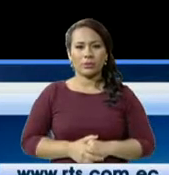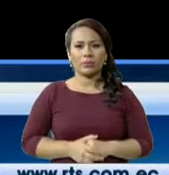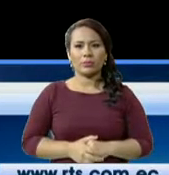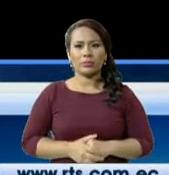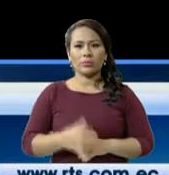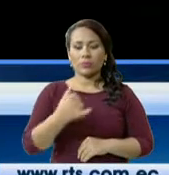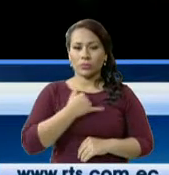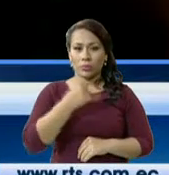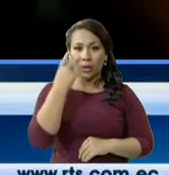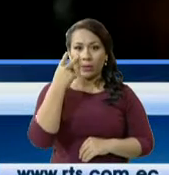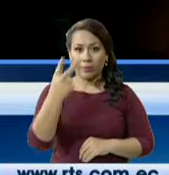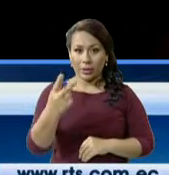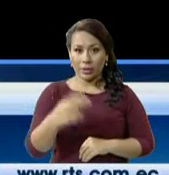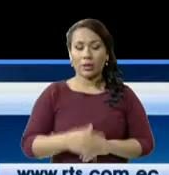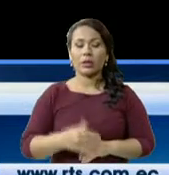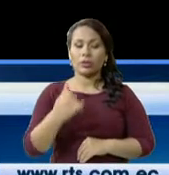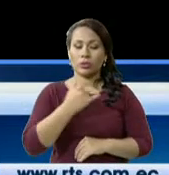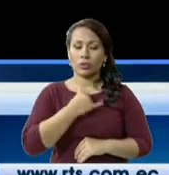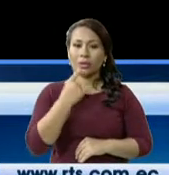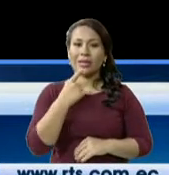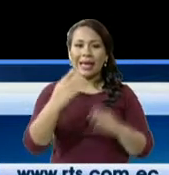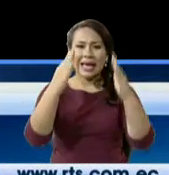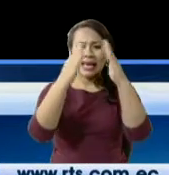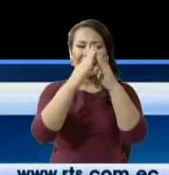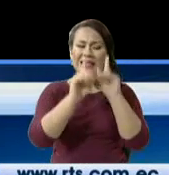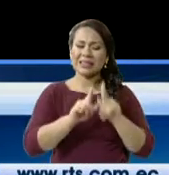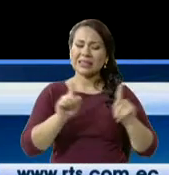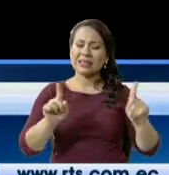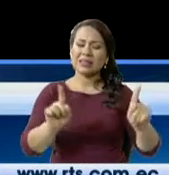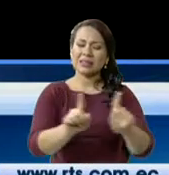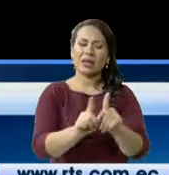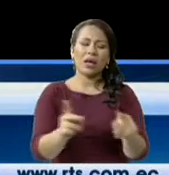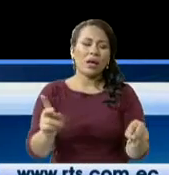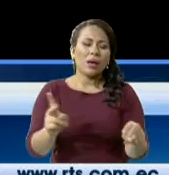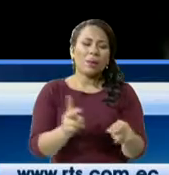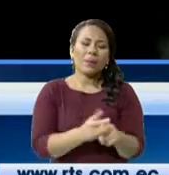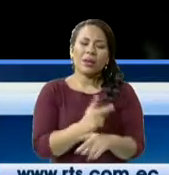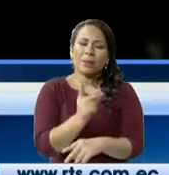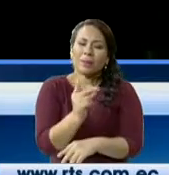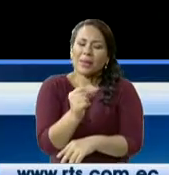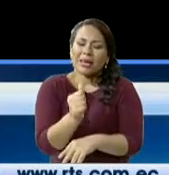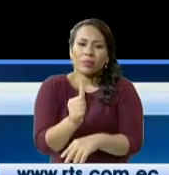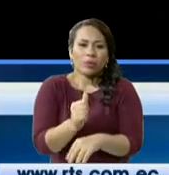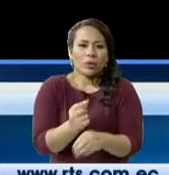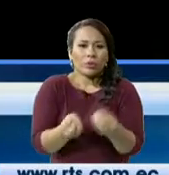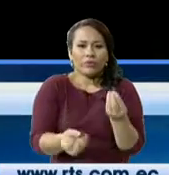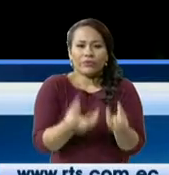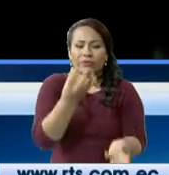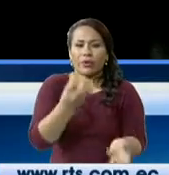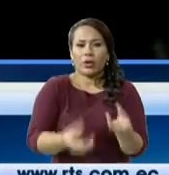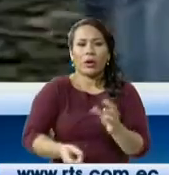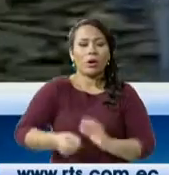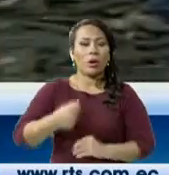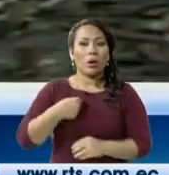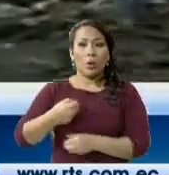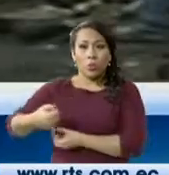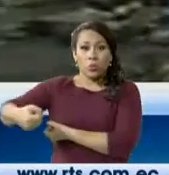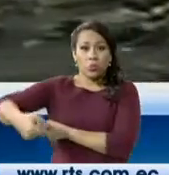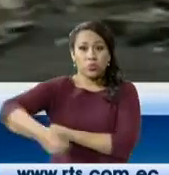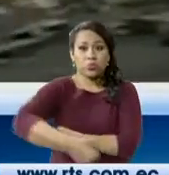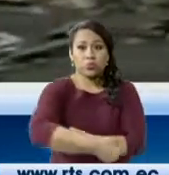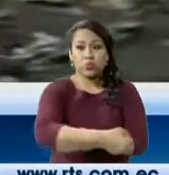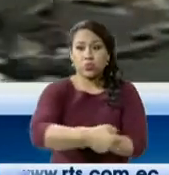digo, insisto, es que con casas así de madera y caña, señora, eso es cuestión de minutos. Así que los bomberos, aunque viajaran a la velocidad de la